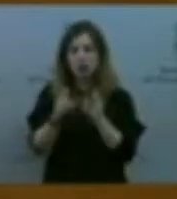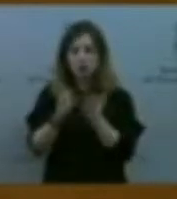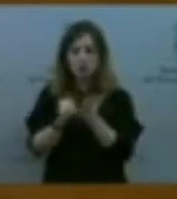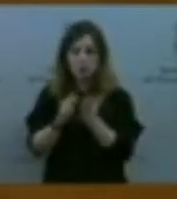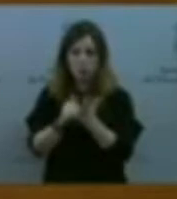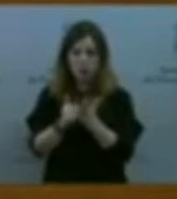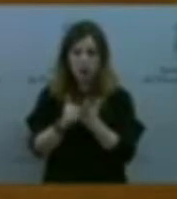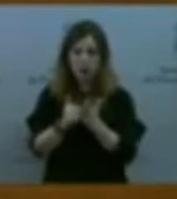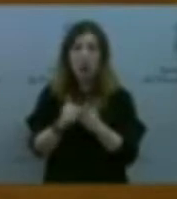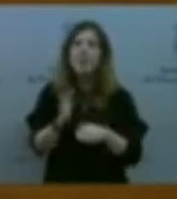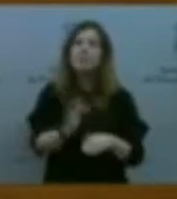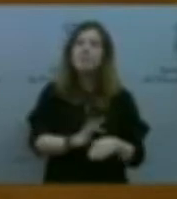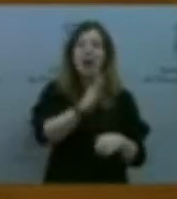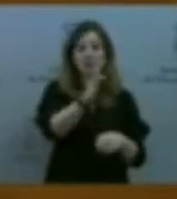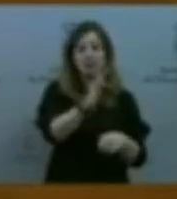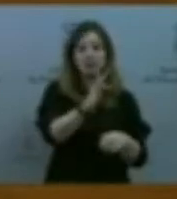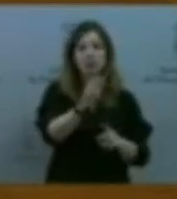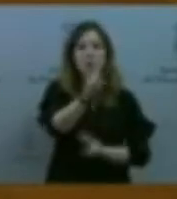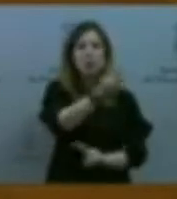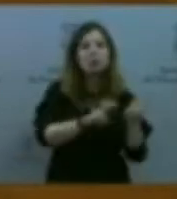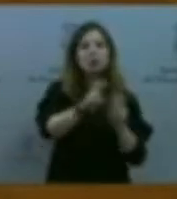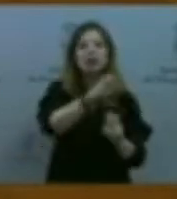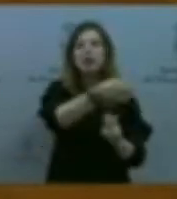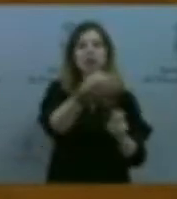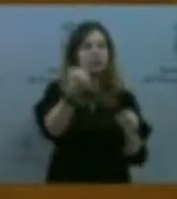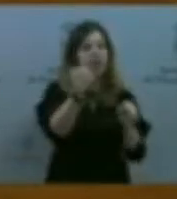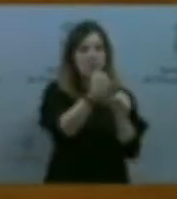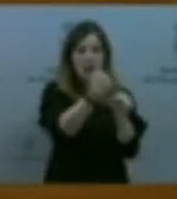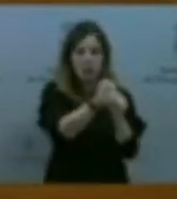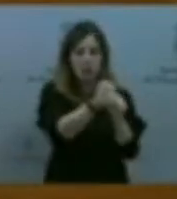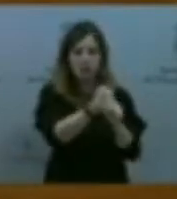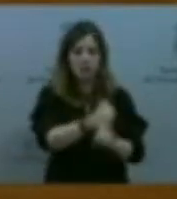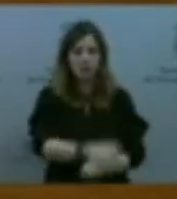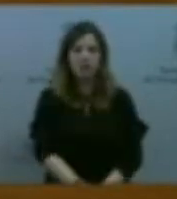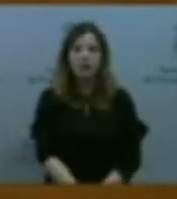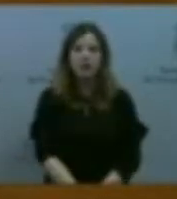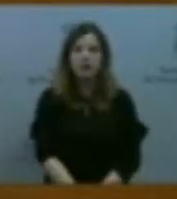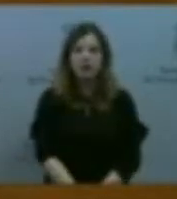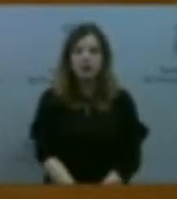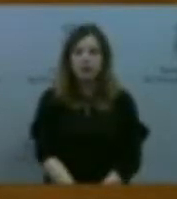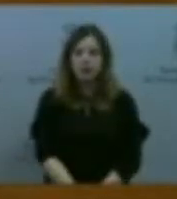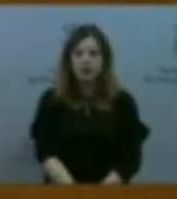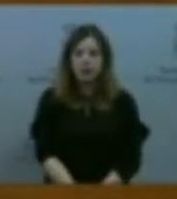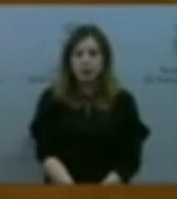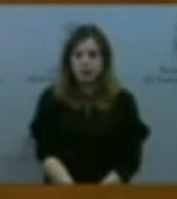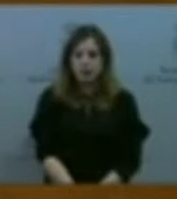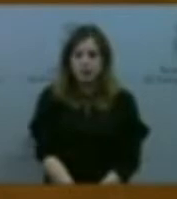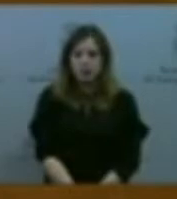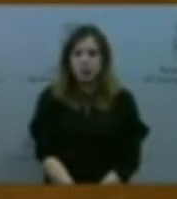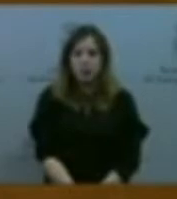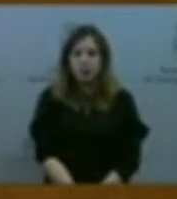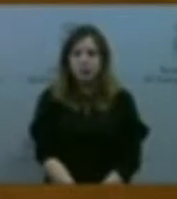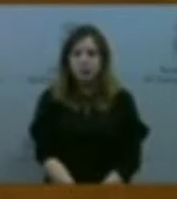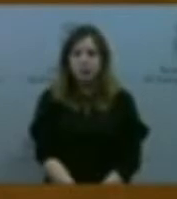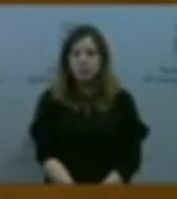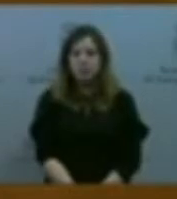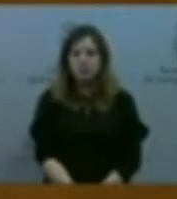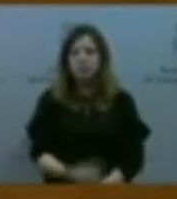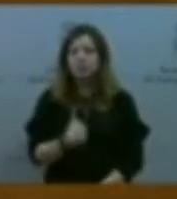efectiva de empleo. Y yo tengo que decirles que, hechas una serie de análisis